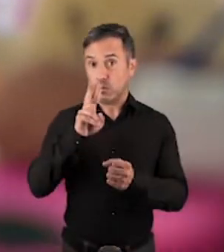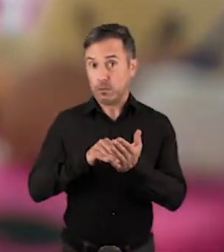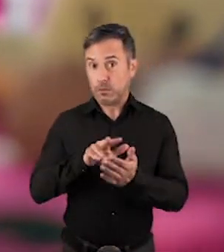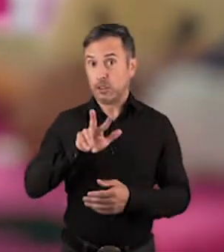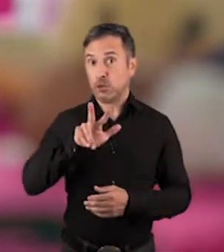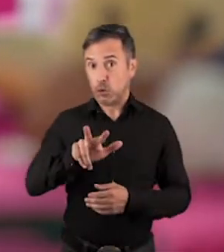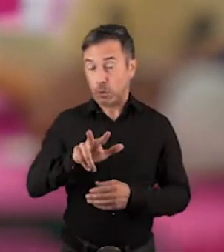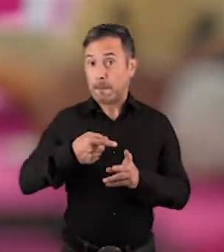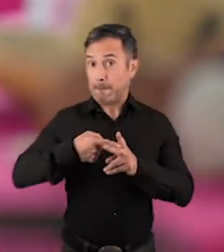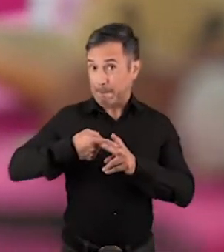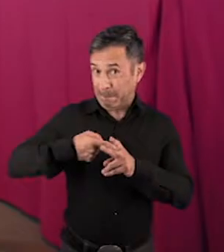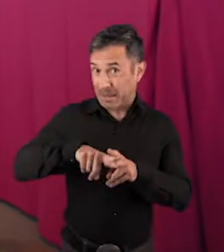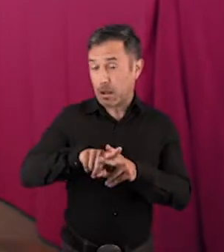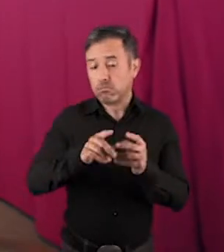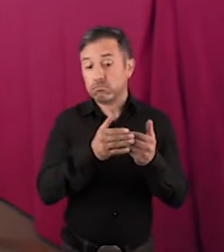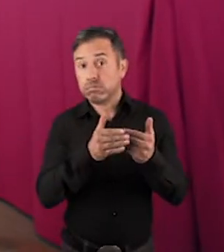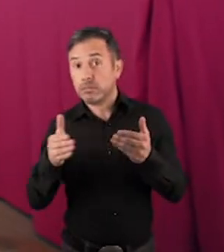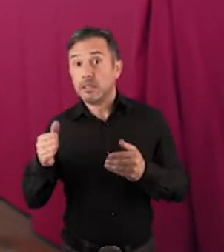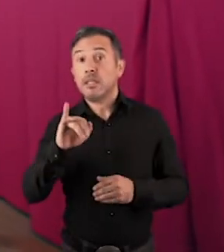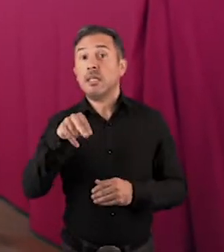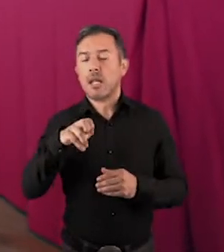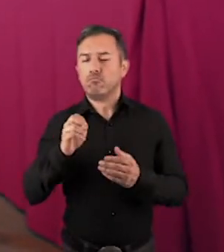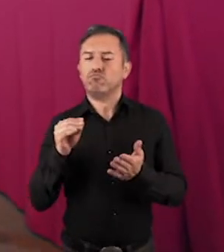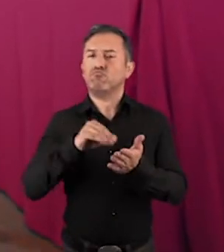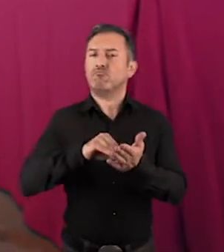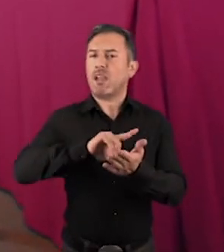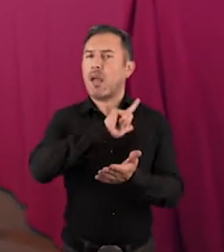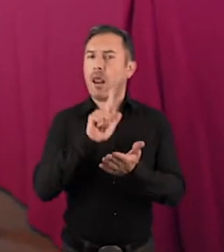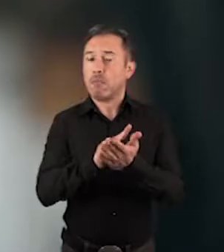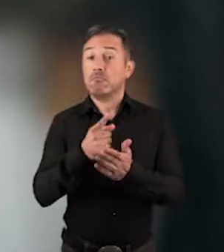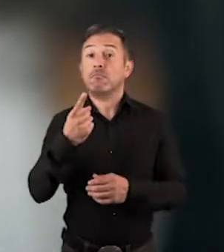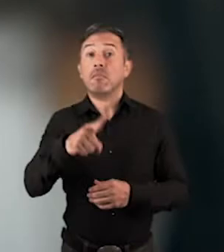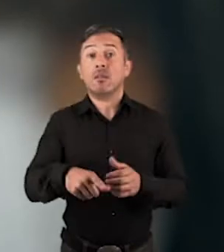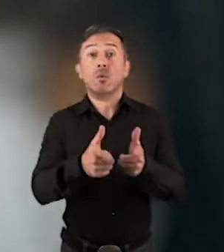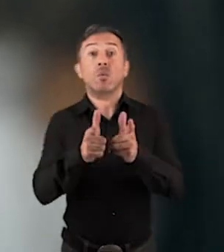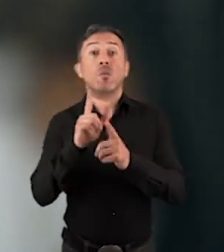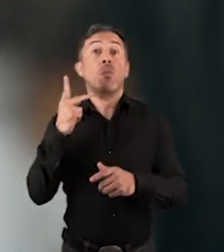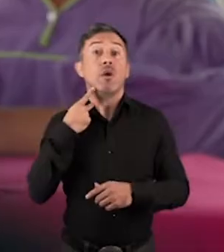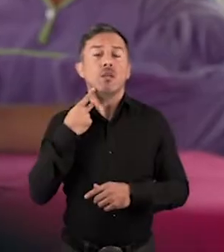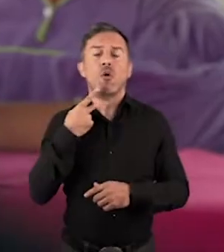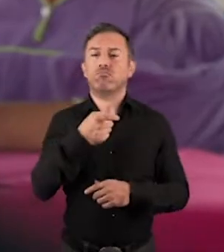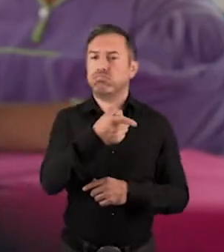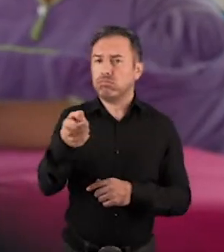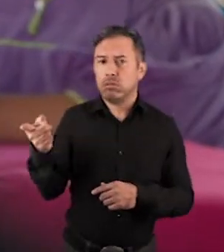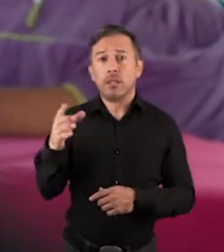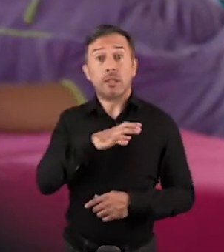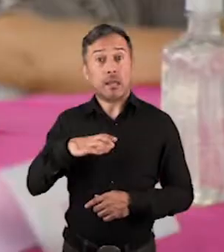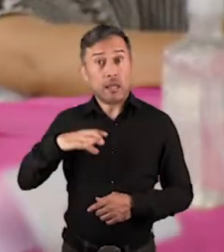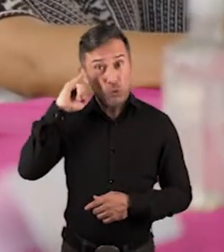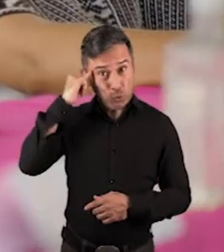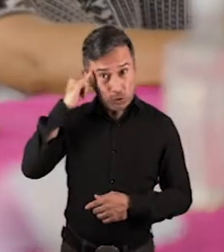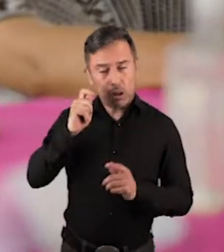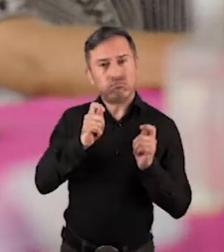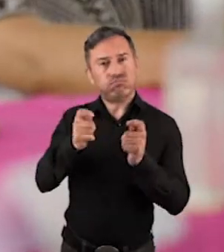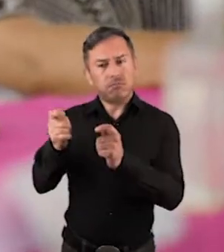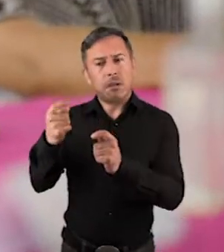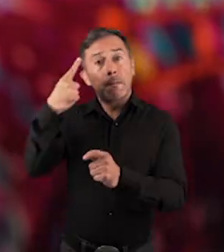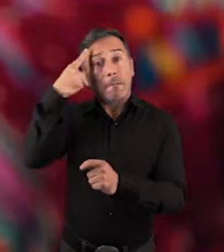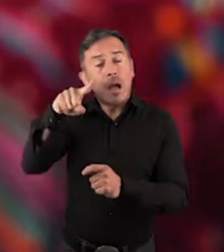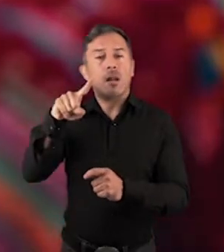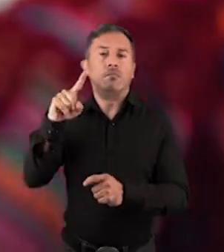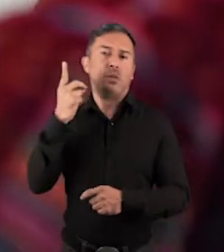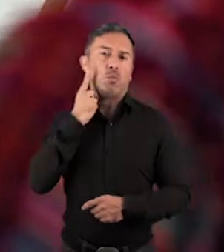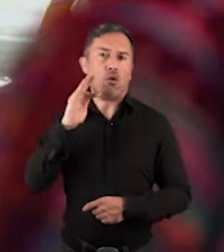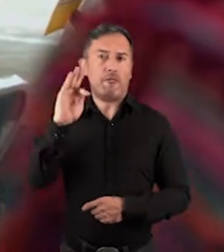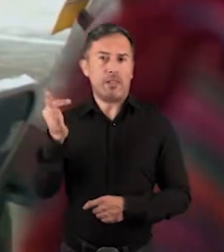Yashil kument bilkat peksahti makob kahnalob dilemasewal kahob yola bishukatob katak pahkob